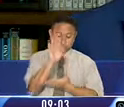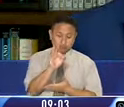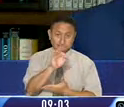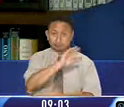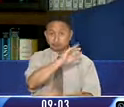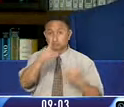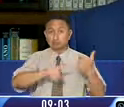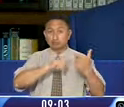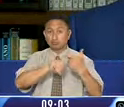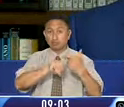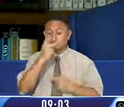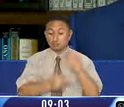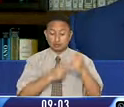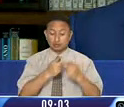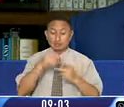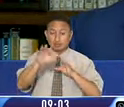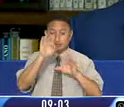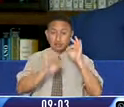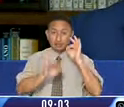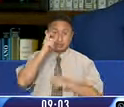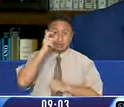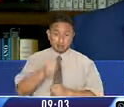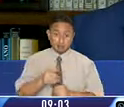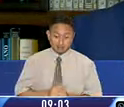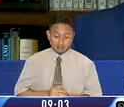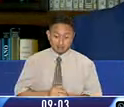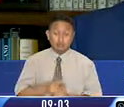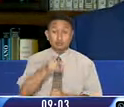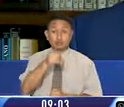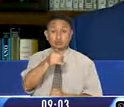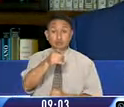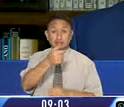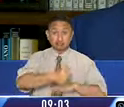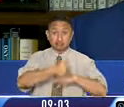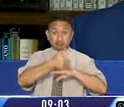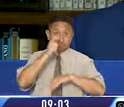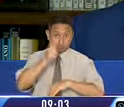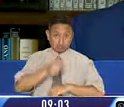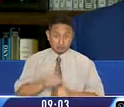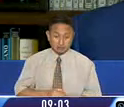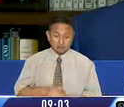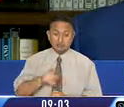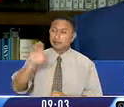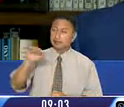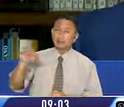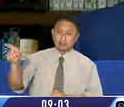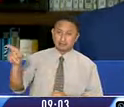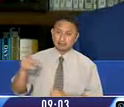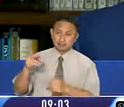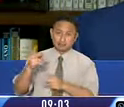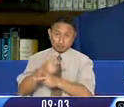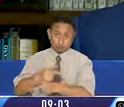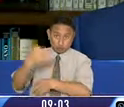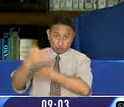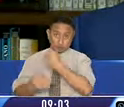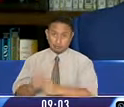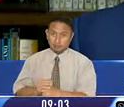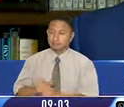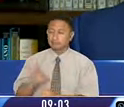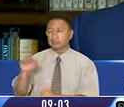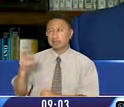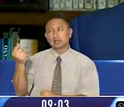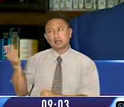iniciar procesos para seleccionar fiscales, usted como fiscal general del Estado le tiene que rogar al Consejo de la Judicatura la